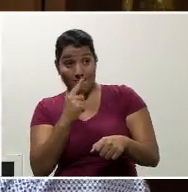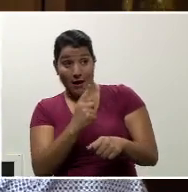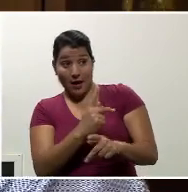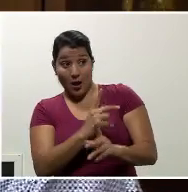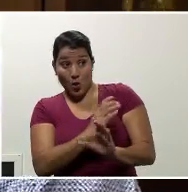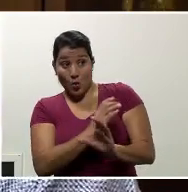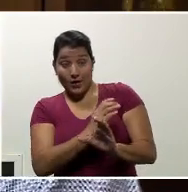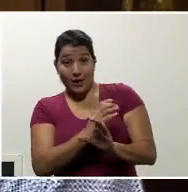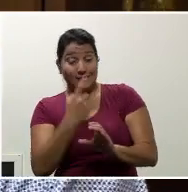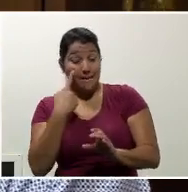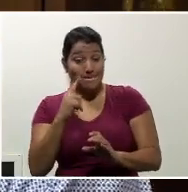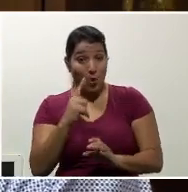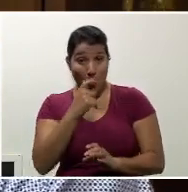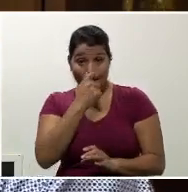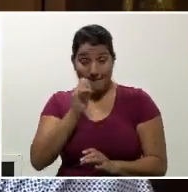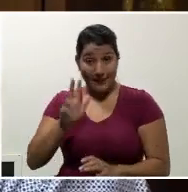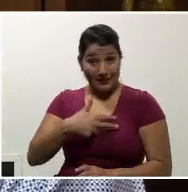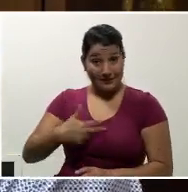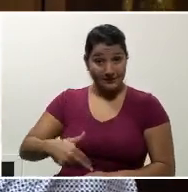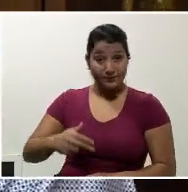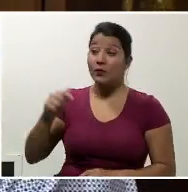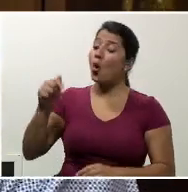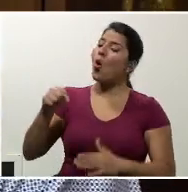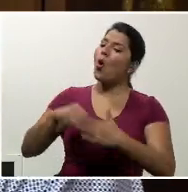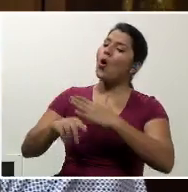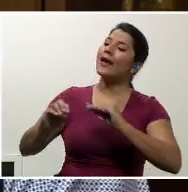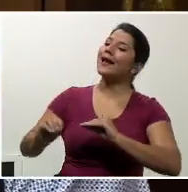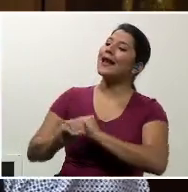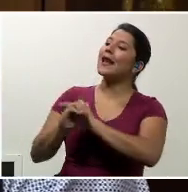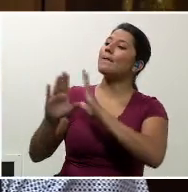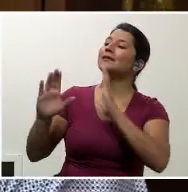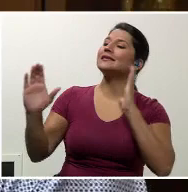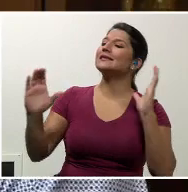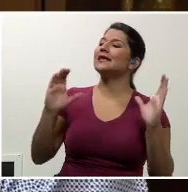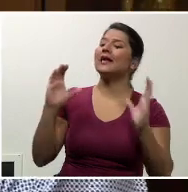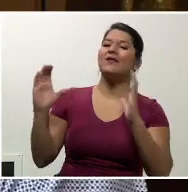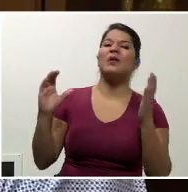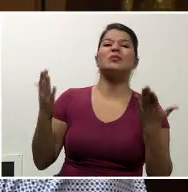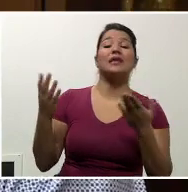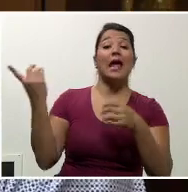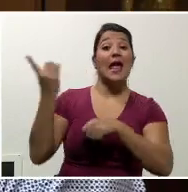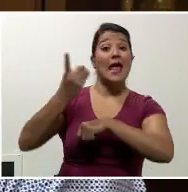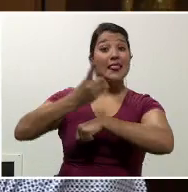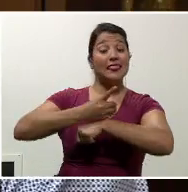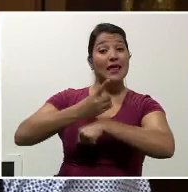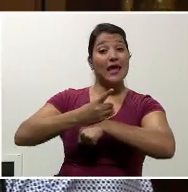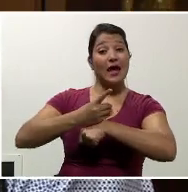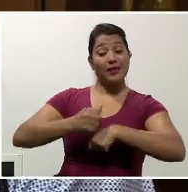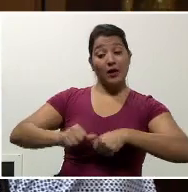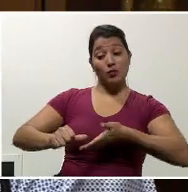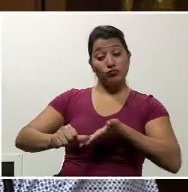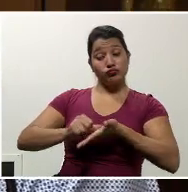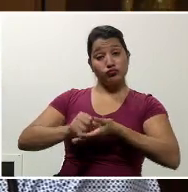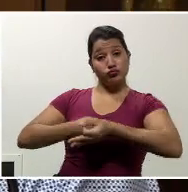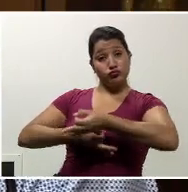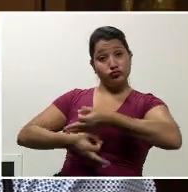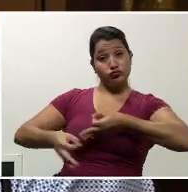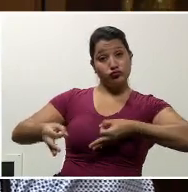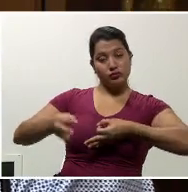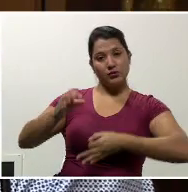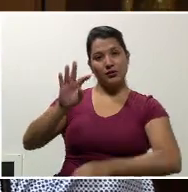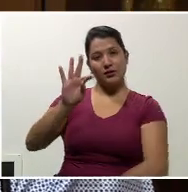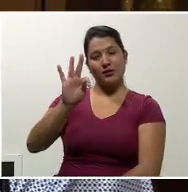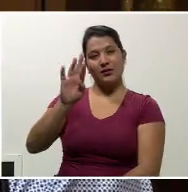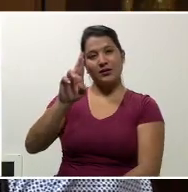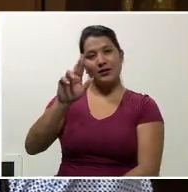coronavirus? Hoy en la mañana estábamos celebrando en el hospital el Día del Trasplante. Y si alguno vio alguna reseña